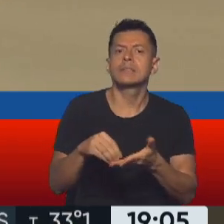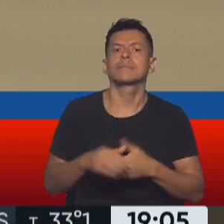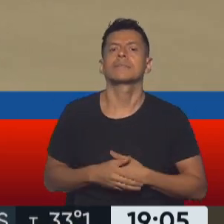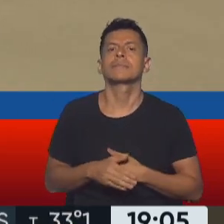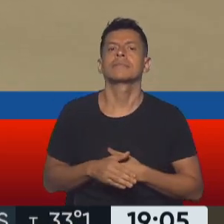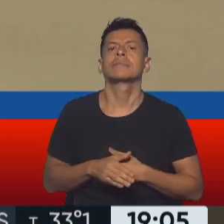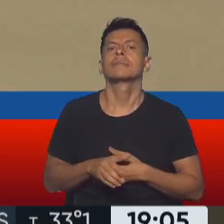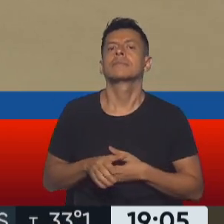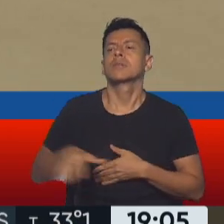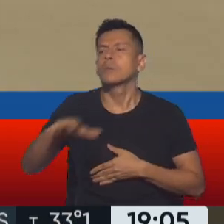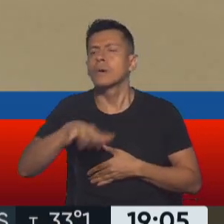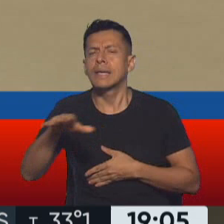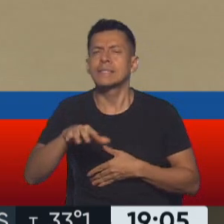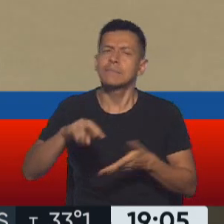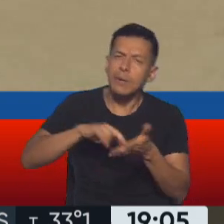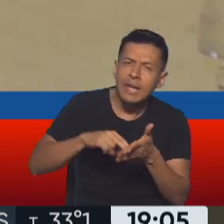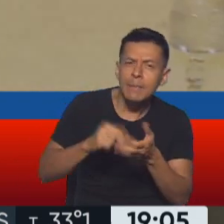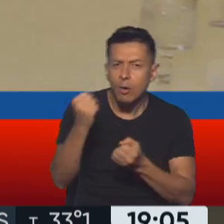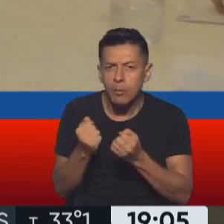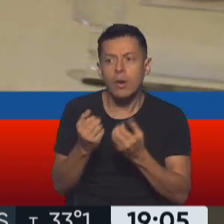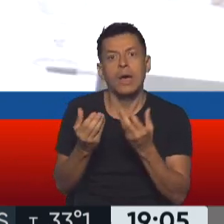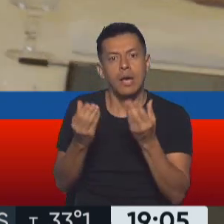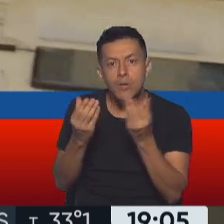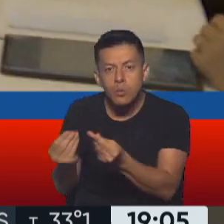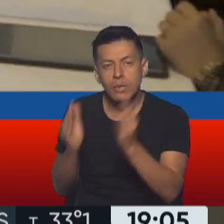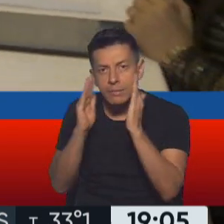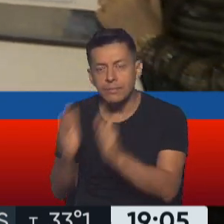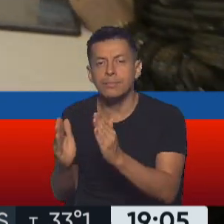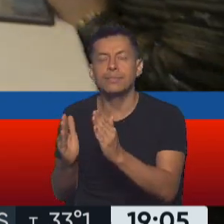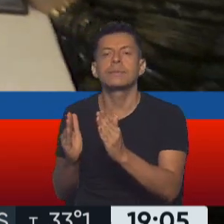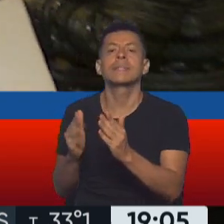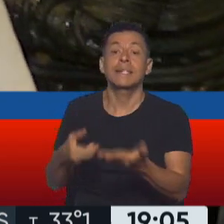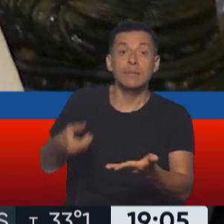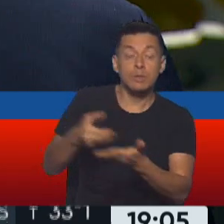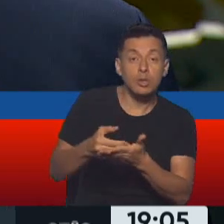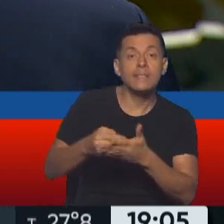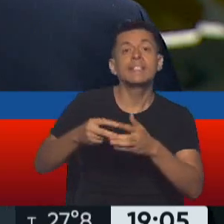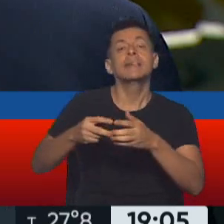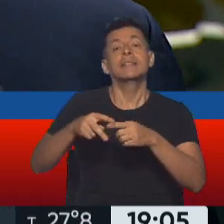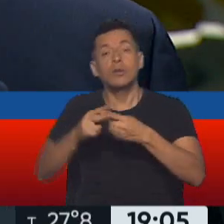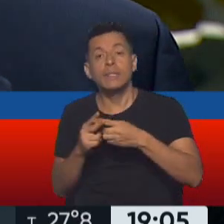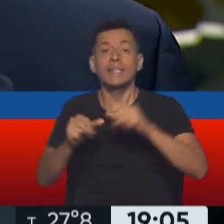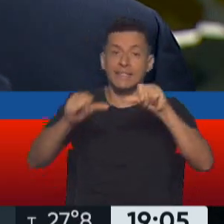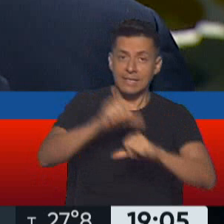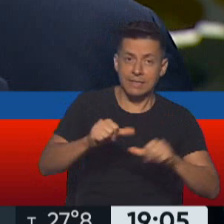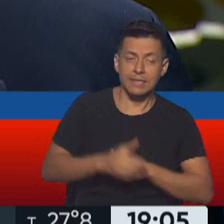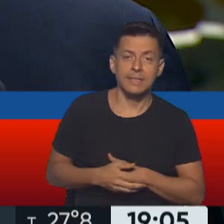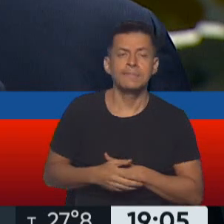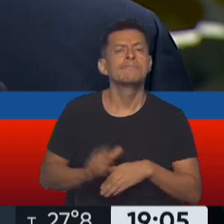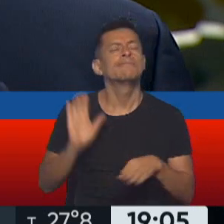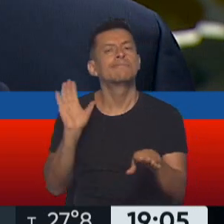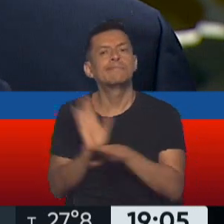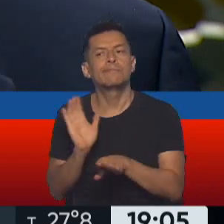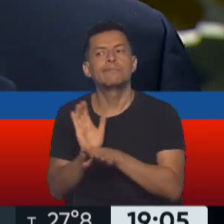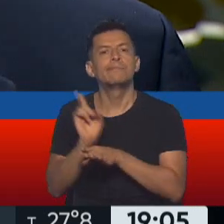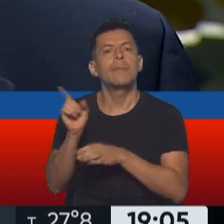economía etcétera este de las inversiones en ciencia y tecnología es decir por eso creo que se trata de